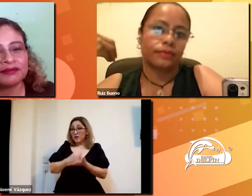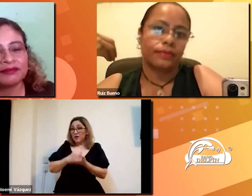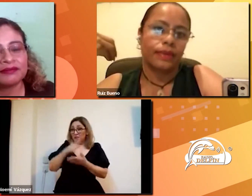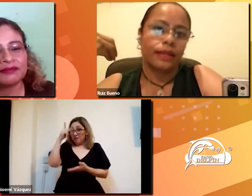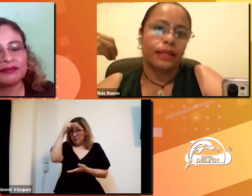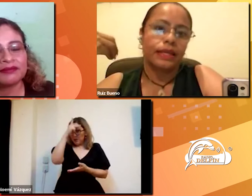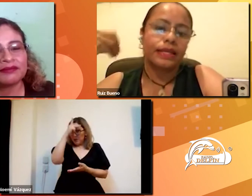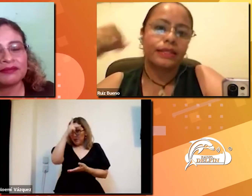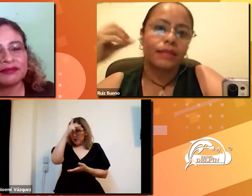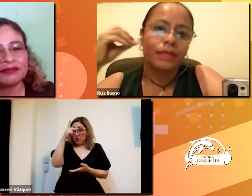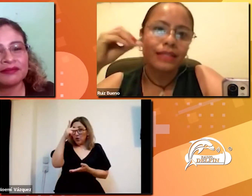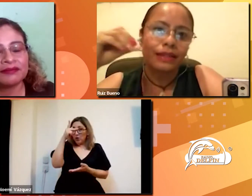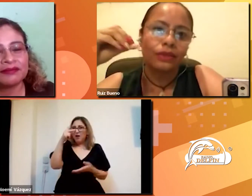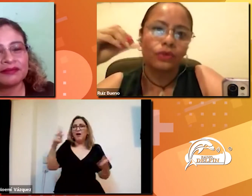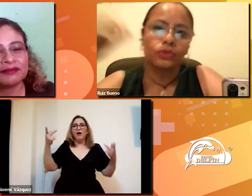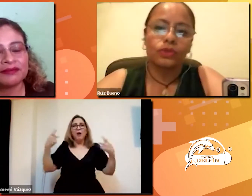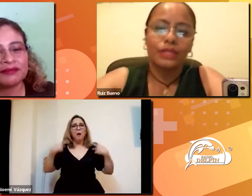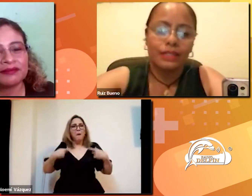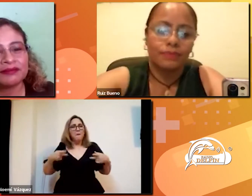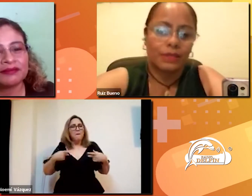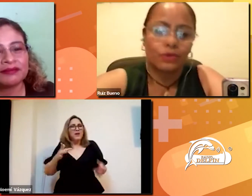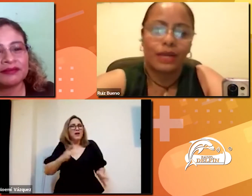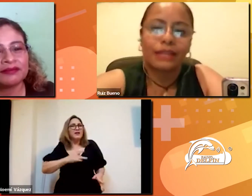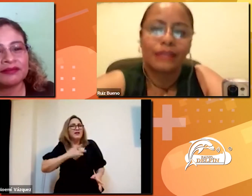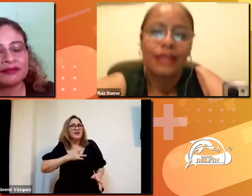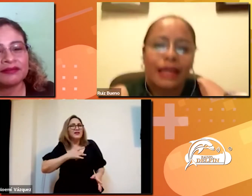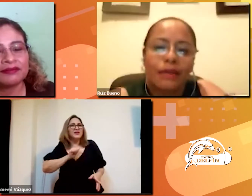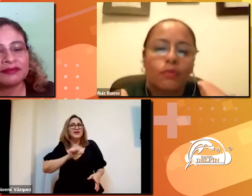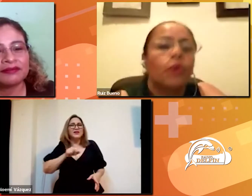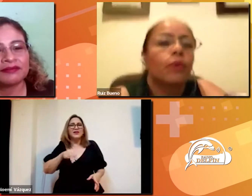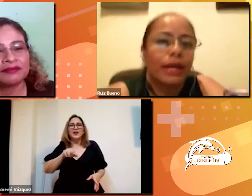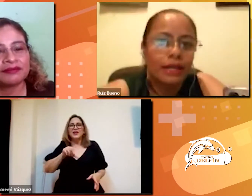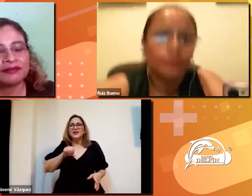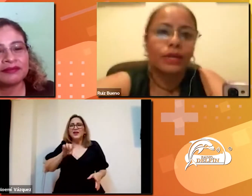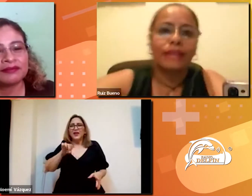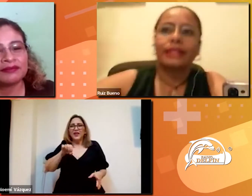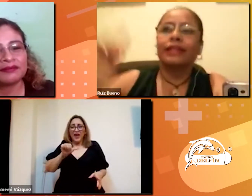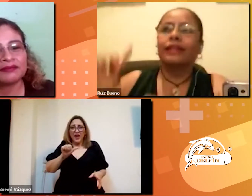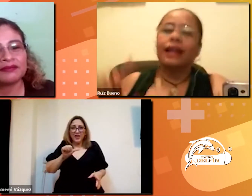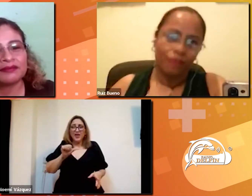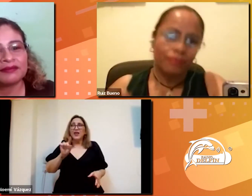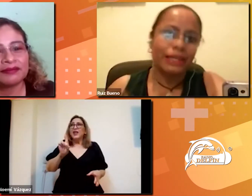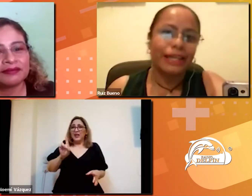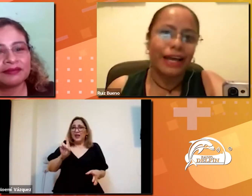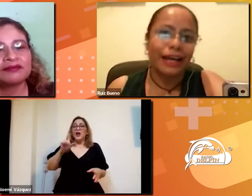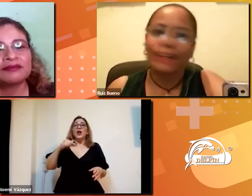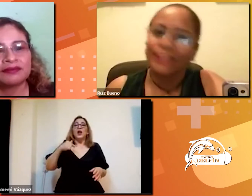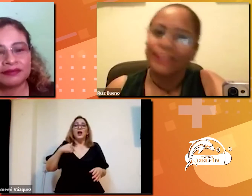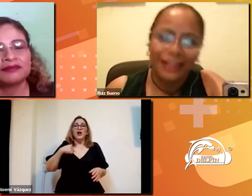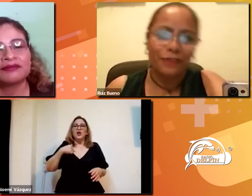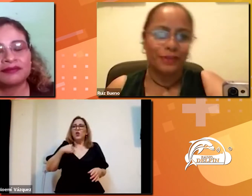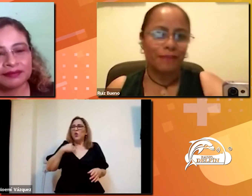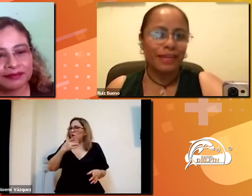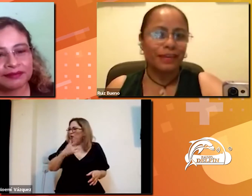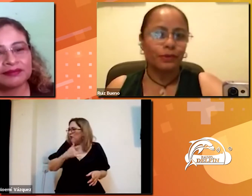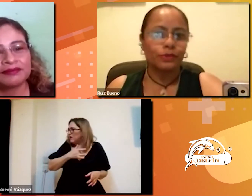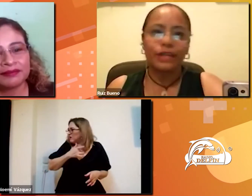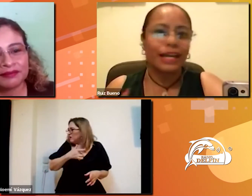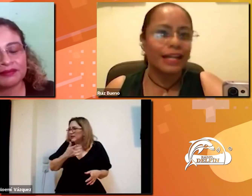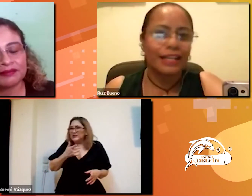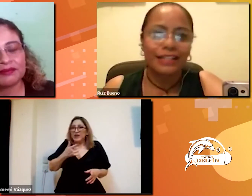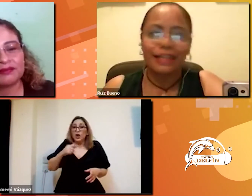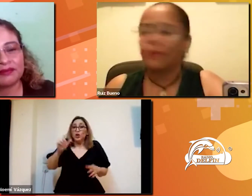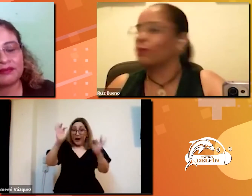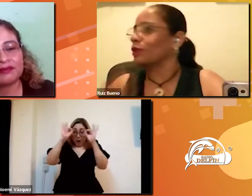escuchar y están más atentos. Son estas personas muy buenas porque atienden a la familia, atienden a los amigos,